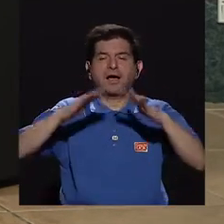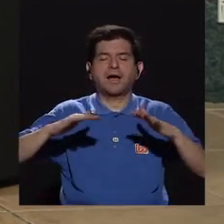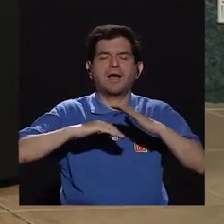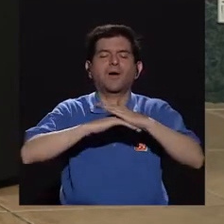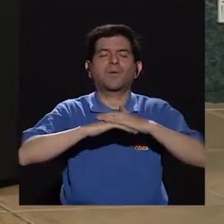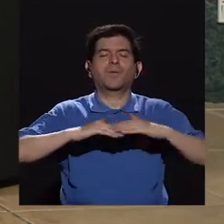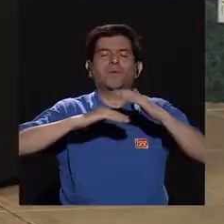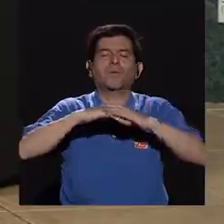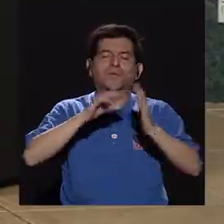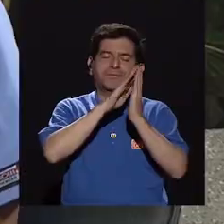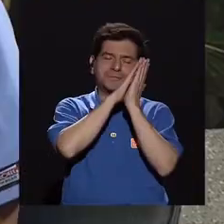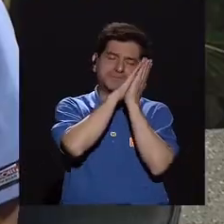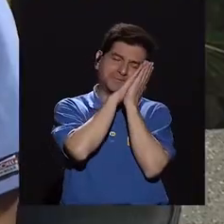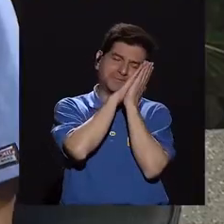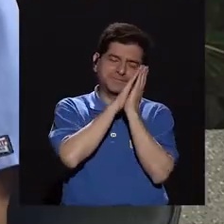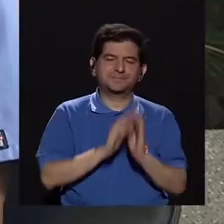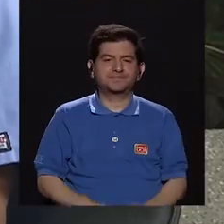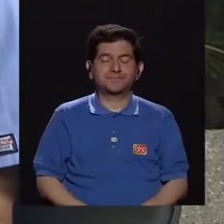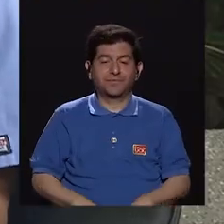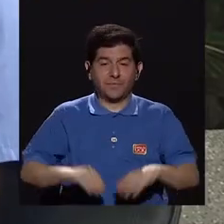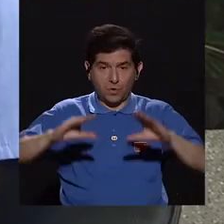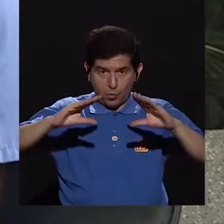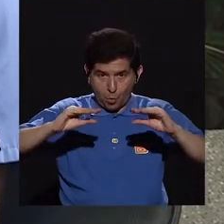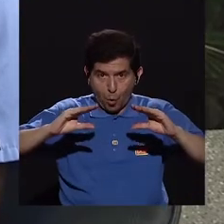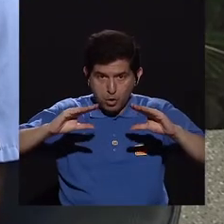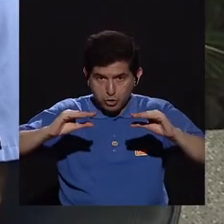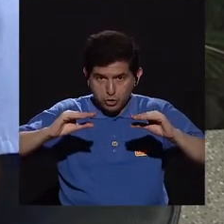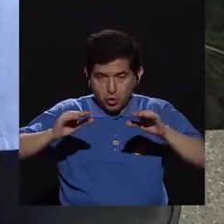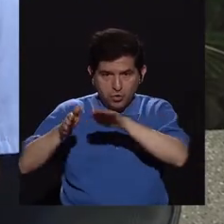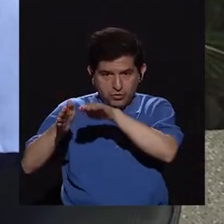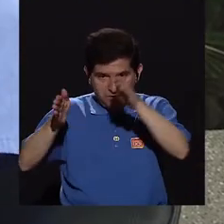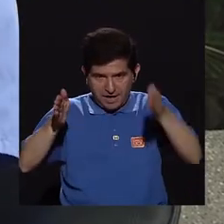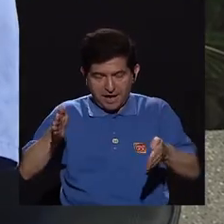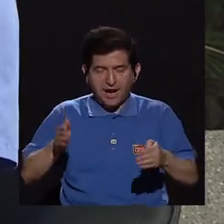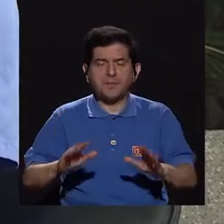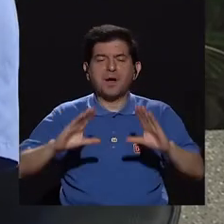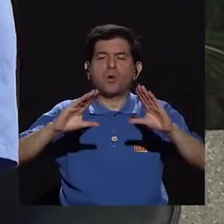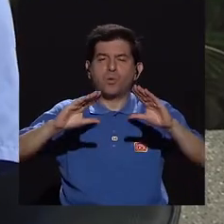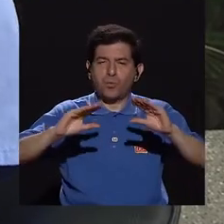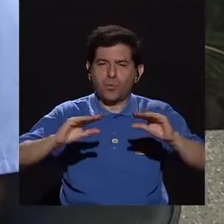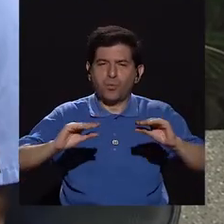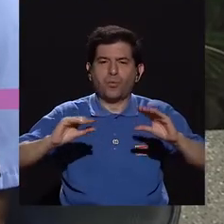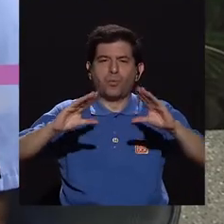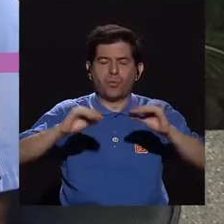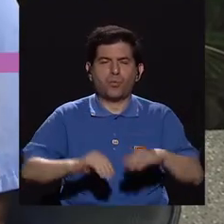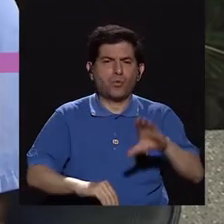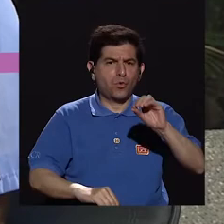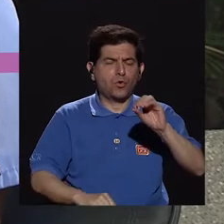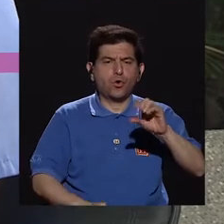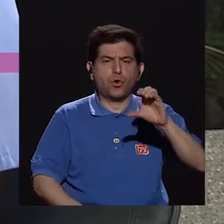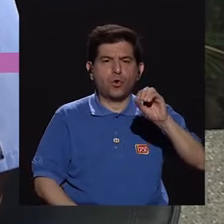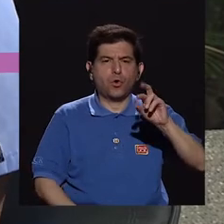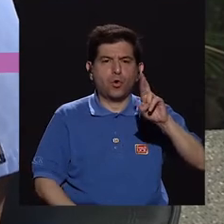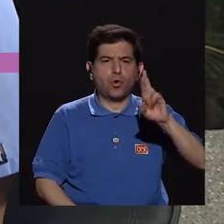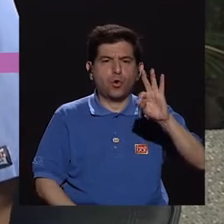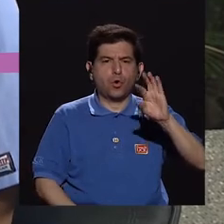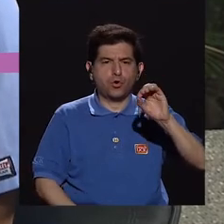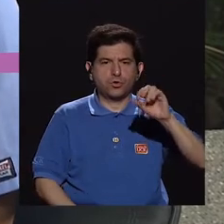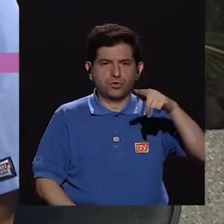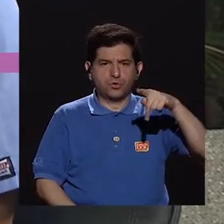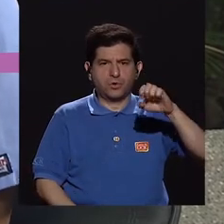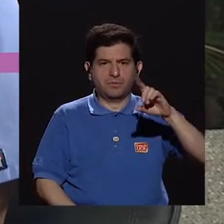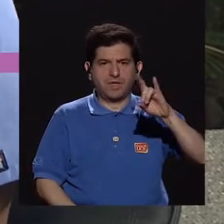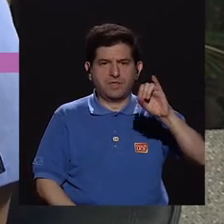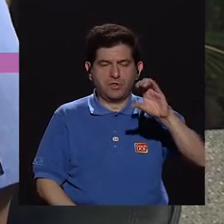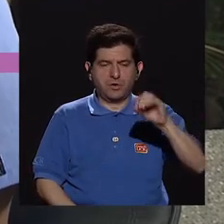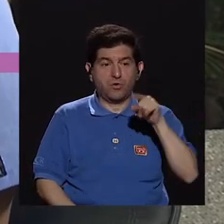ambiente agradable para el sueño, ¿verdad? Un colchón que tiende a ser un poquito más suave que el ortopédico, es más recomendable un poquito